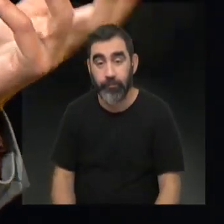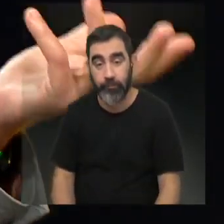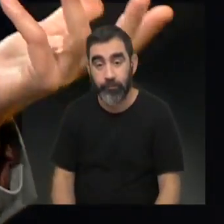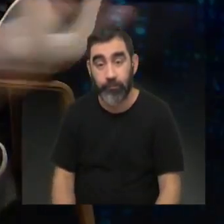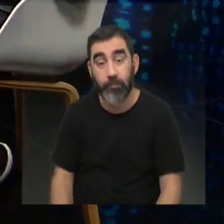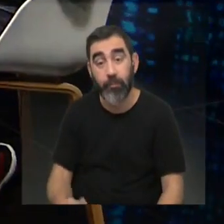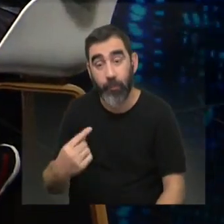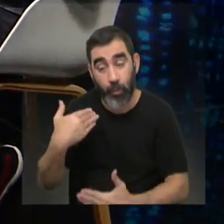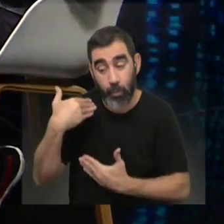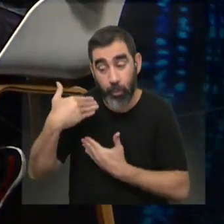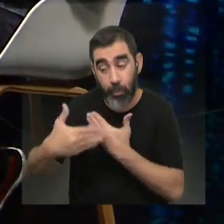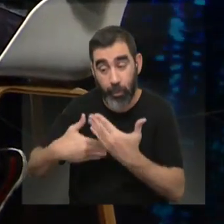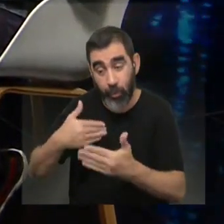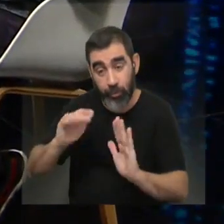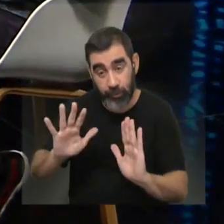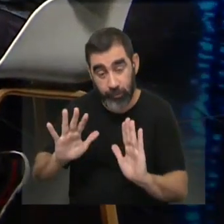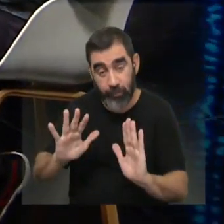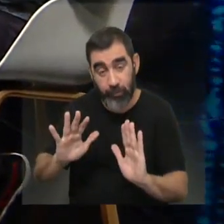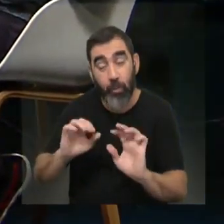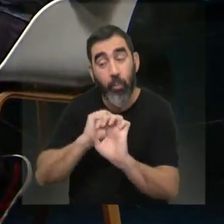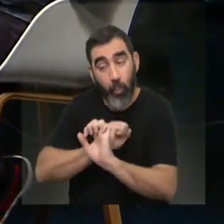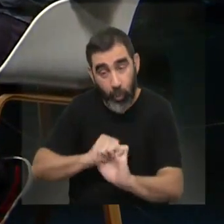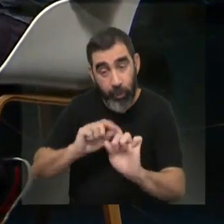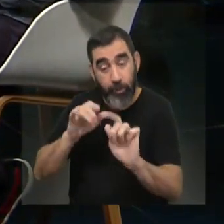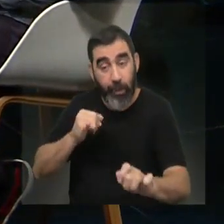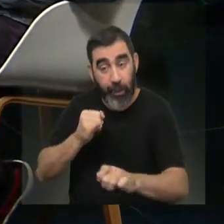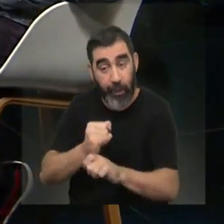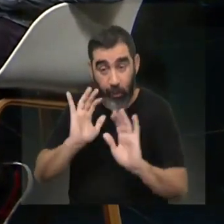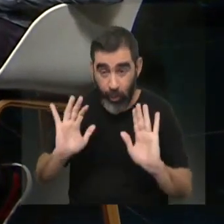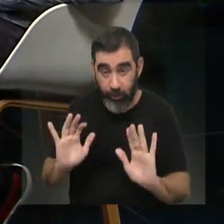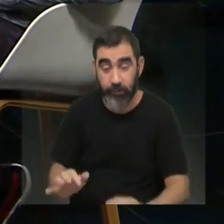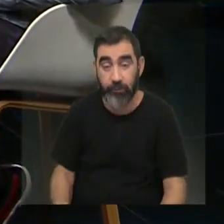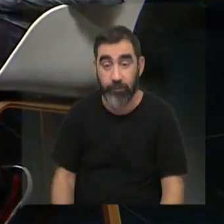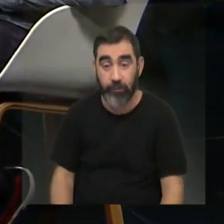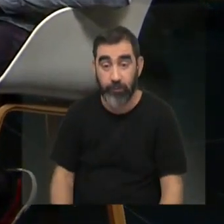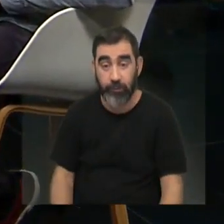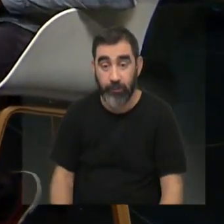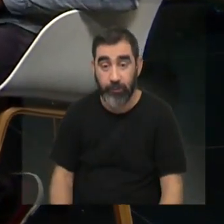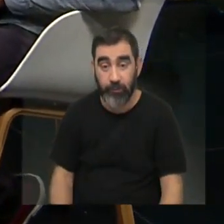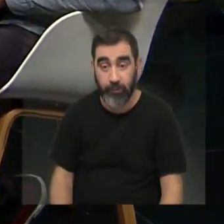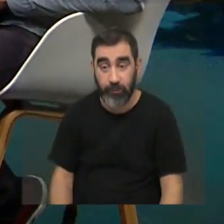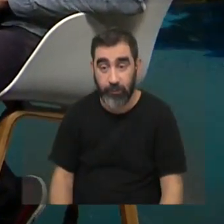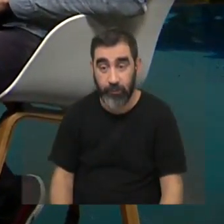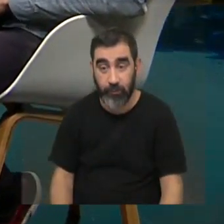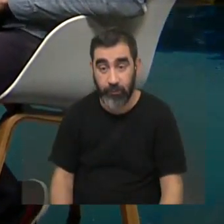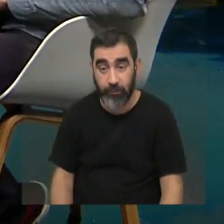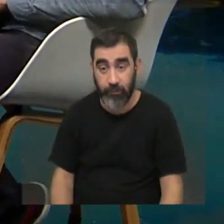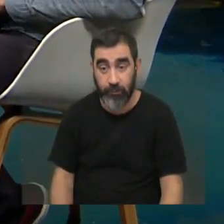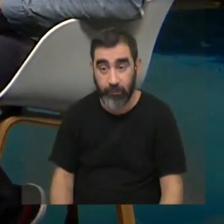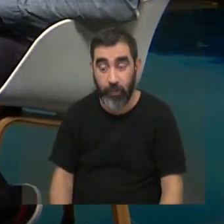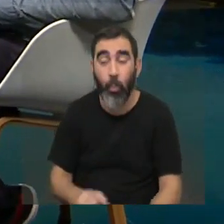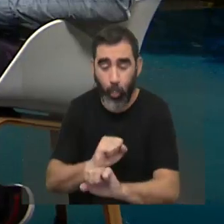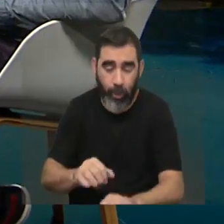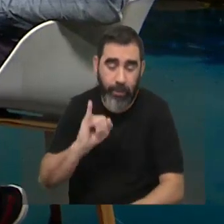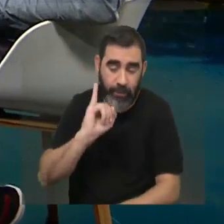el tipo de proceso que están describiendo, es esperable que también pueda cometer un error. ¿Es esperable? Sí, es muy esperable, digamos,